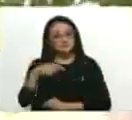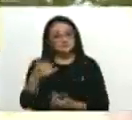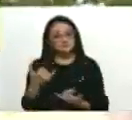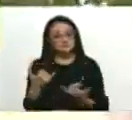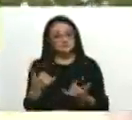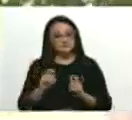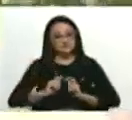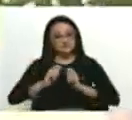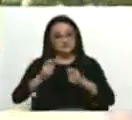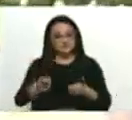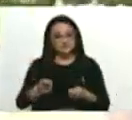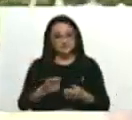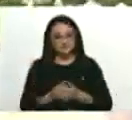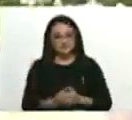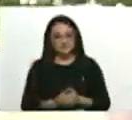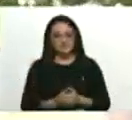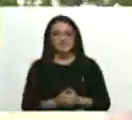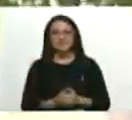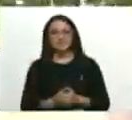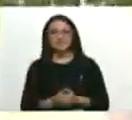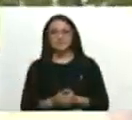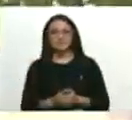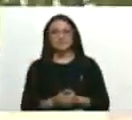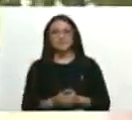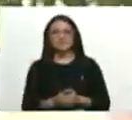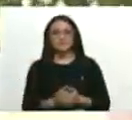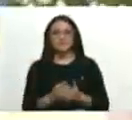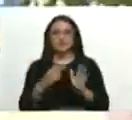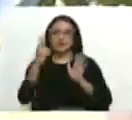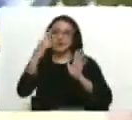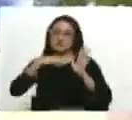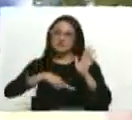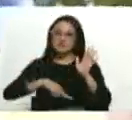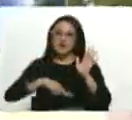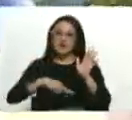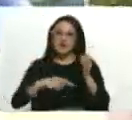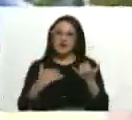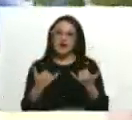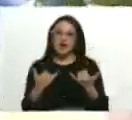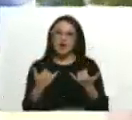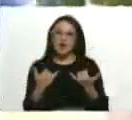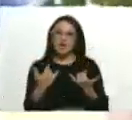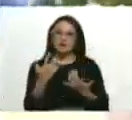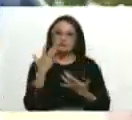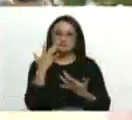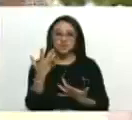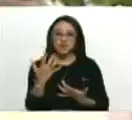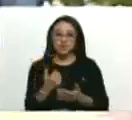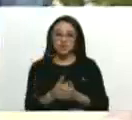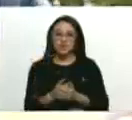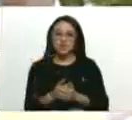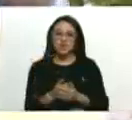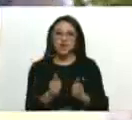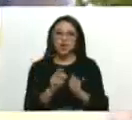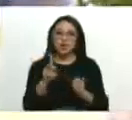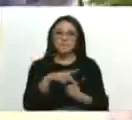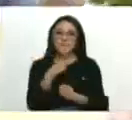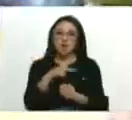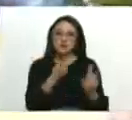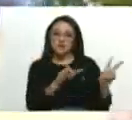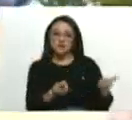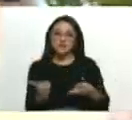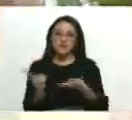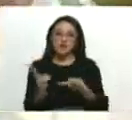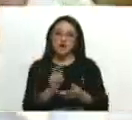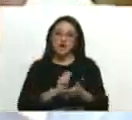van a entregar, que en los recitales que vamos a presenciar con nuestros poetas invitados,